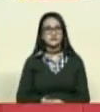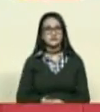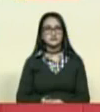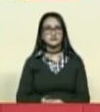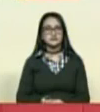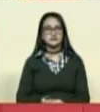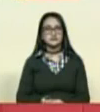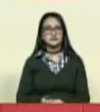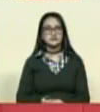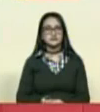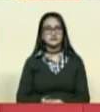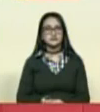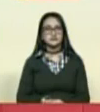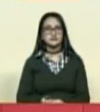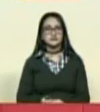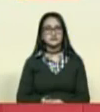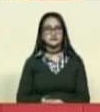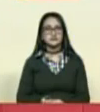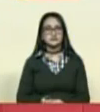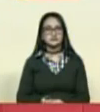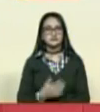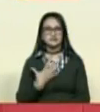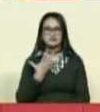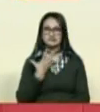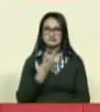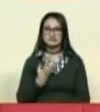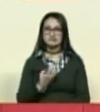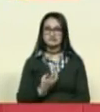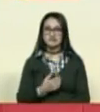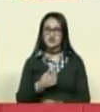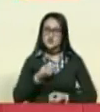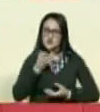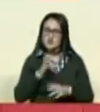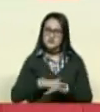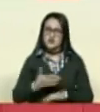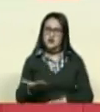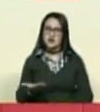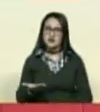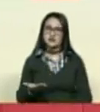Generaba tanta impotencia. Y hago este cuento porque